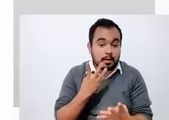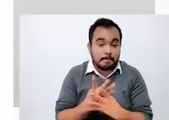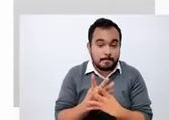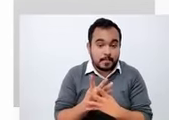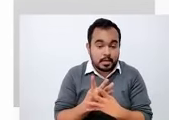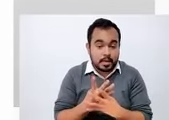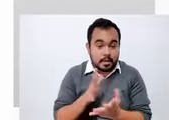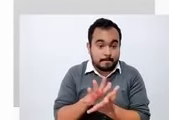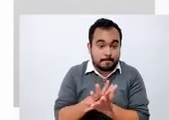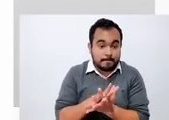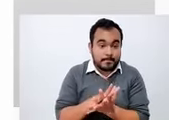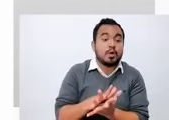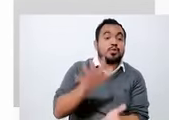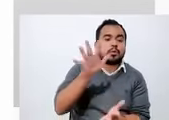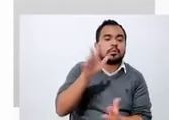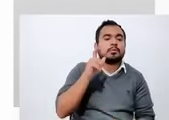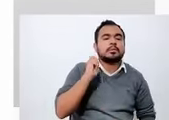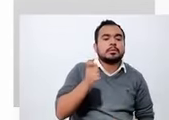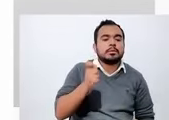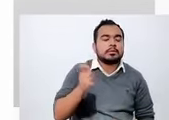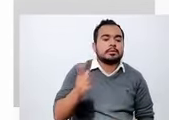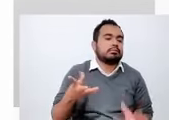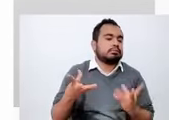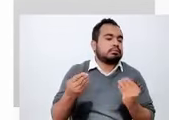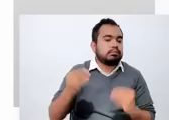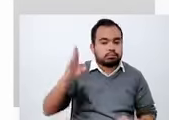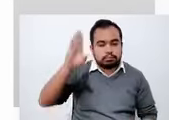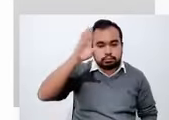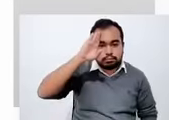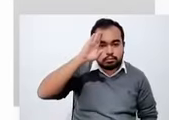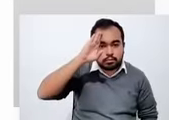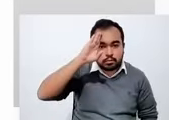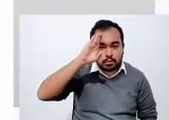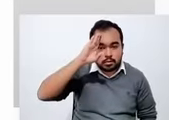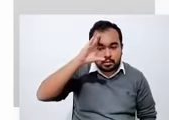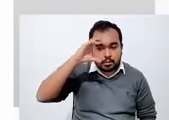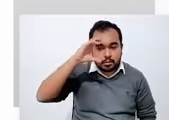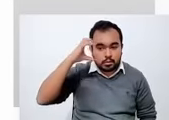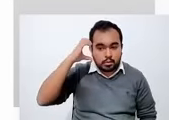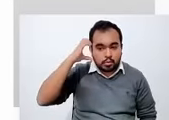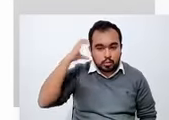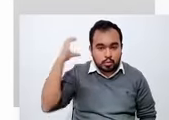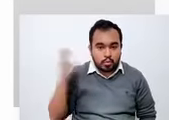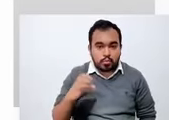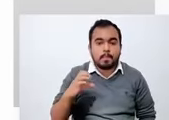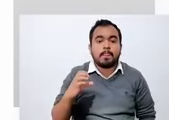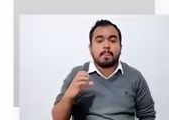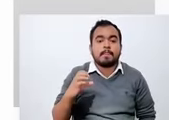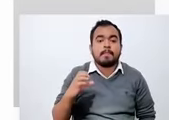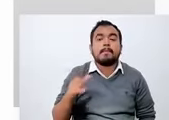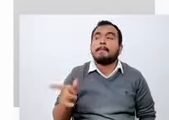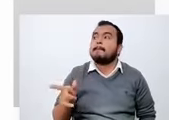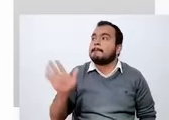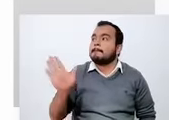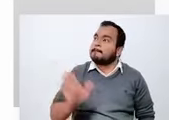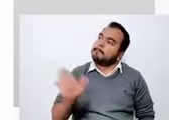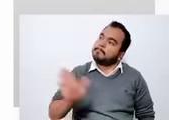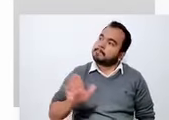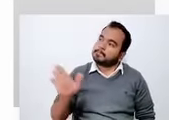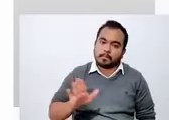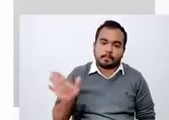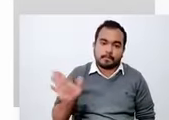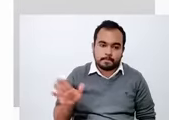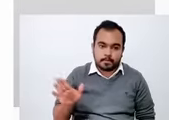bastante, iba a decir castrante, pero es digamos que es bastante poco fértil.